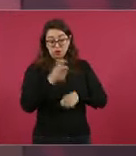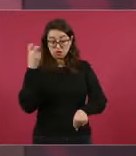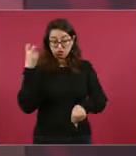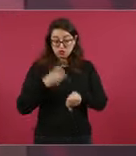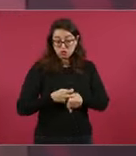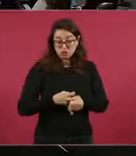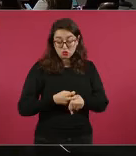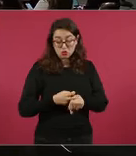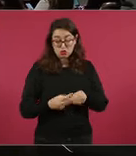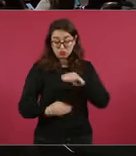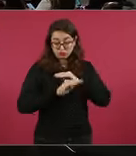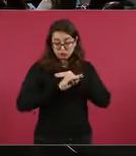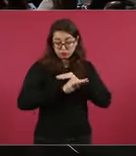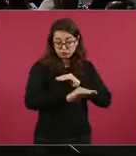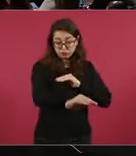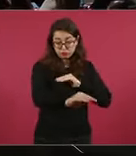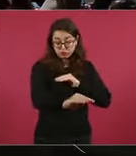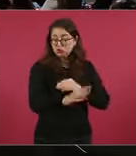Tiene que ser